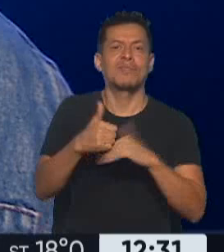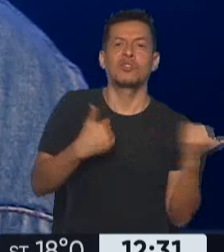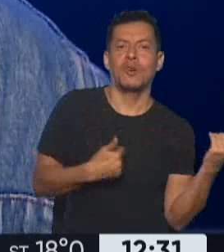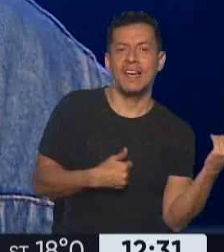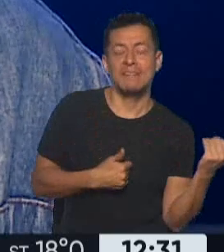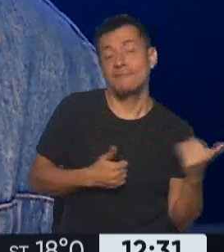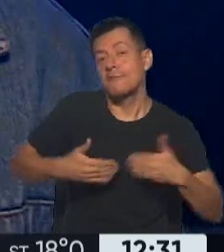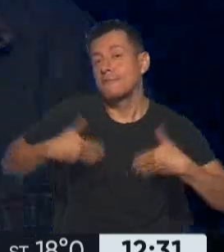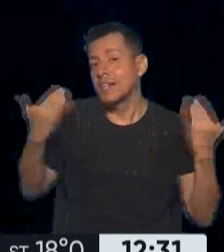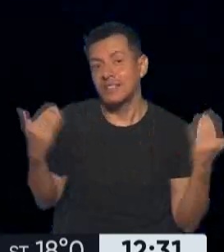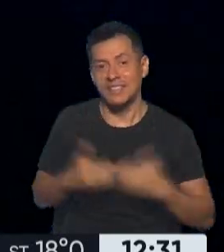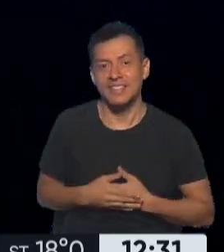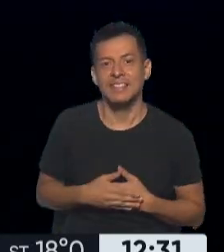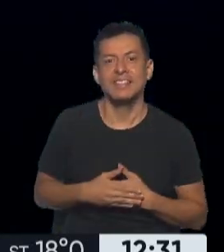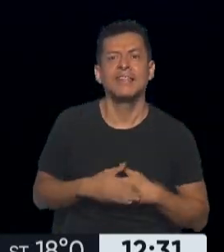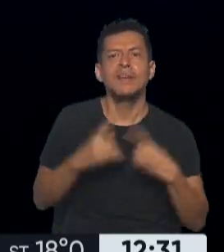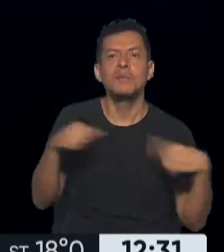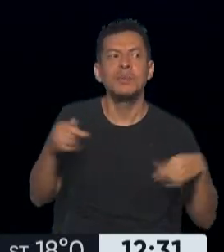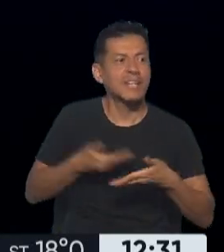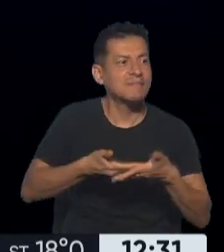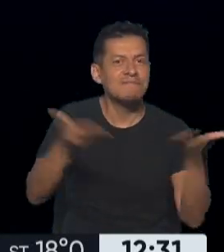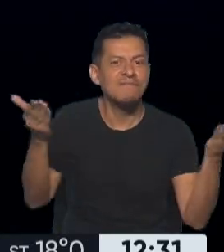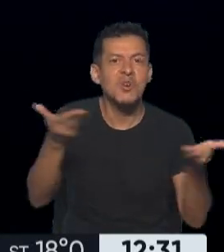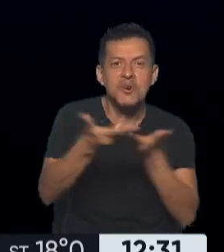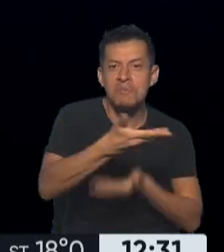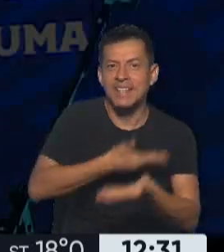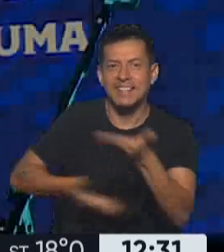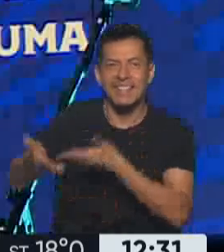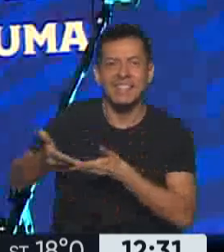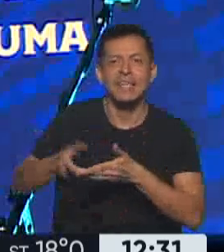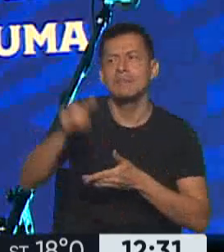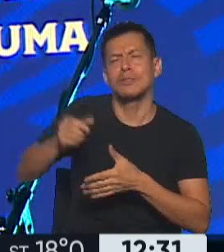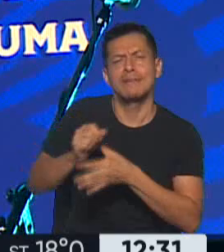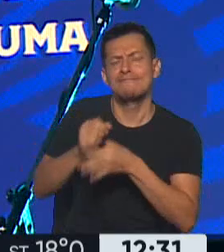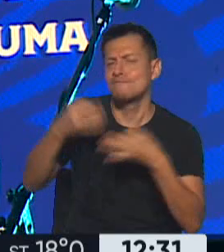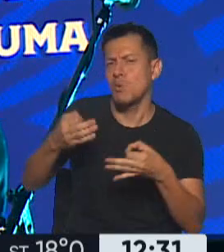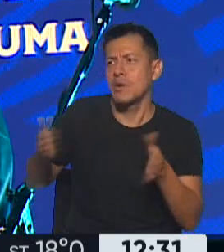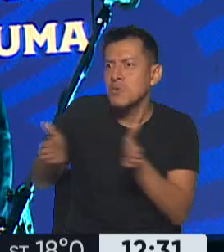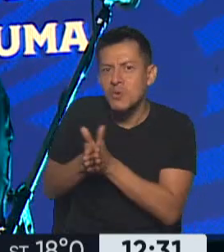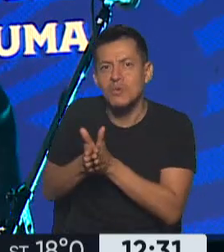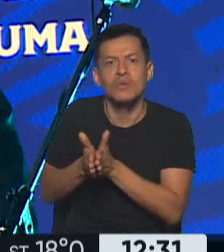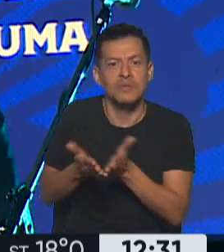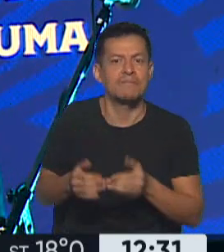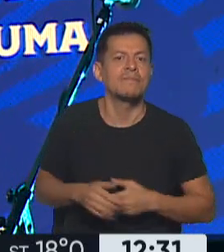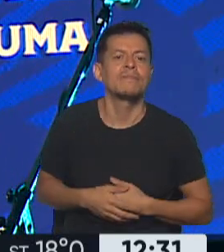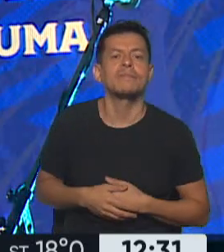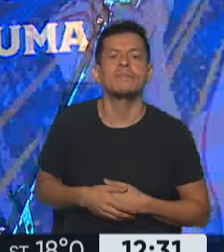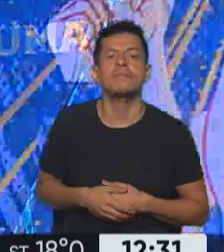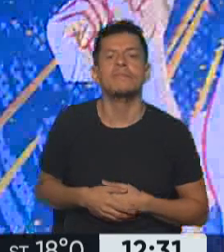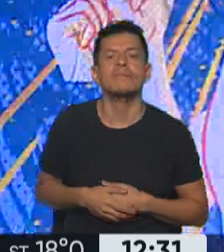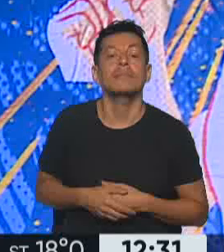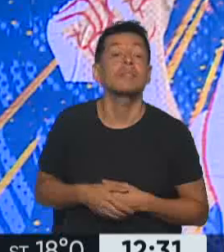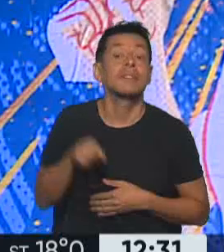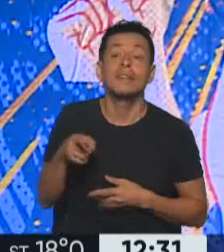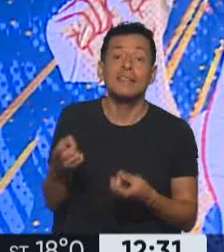así que feliz de poder presentar los temas acá y de estar compartiendo con un montón de artistas increíbles, muy, muy contento. Necesitábamos